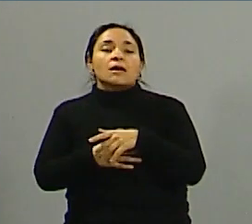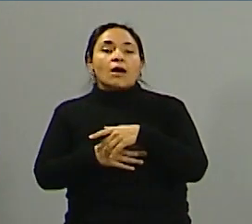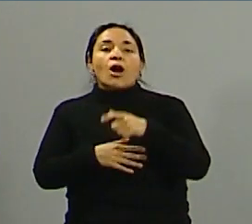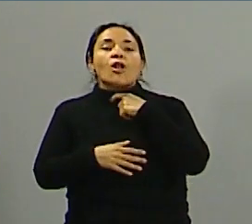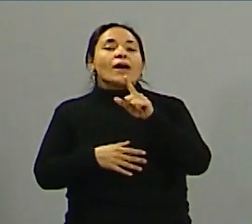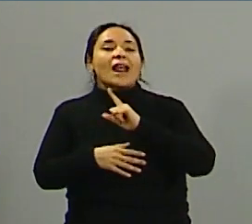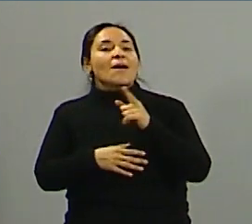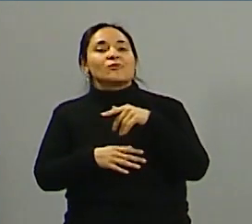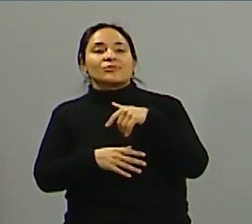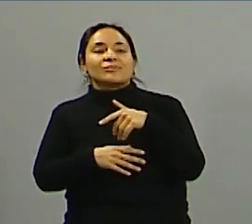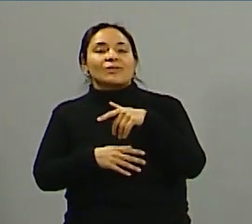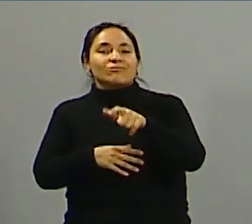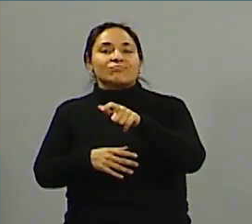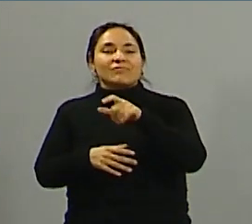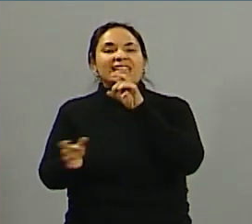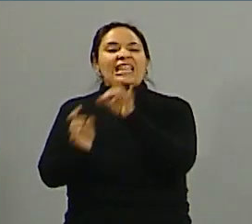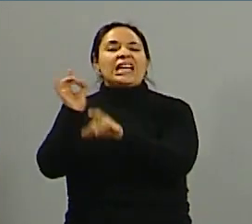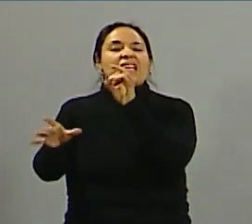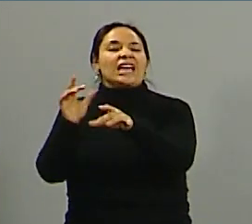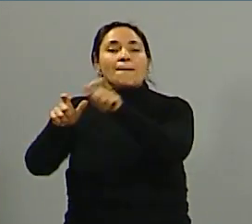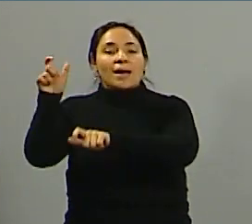allá de si la propuesta de